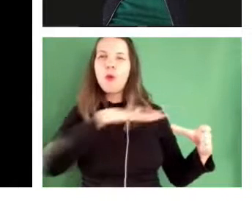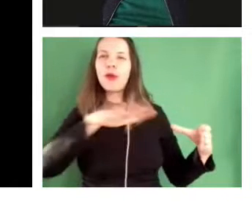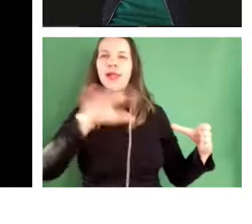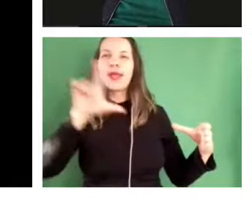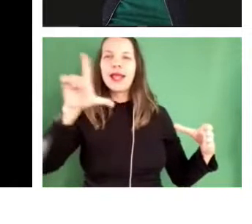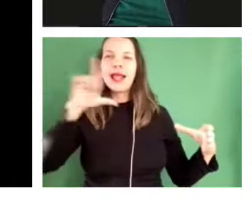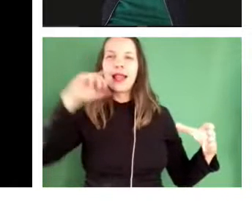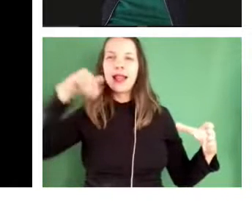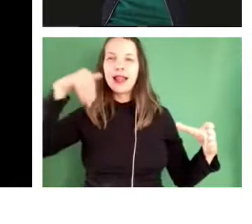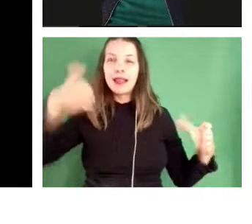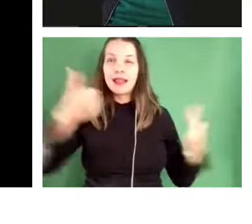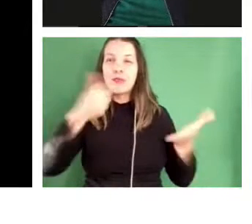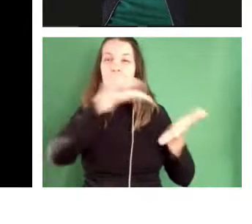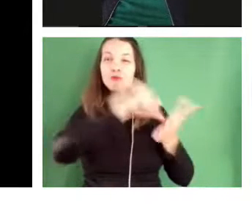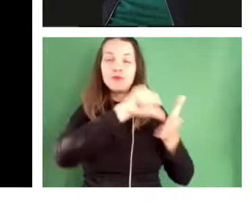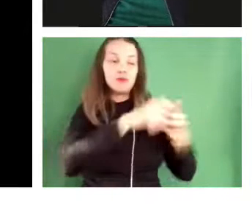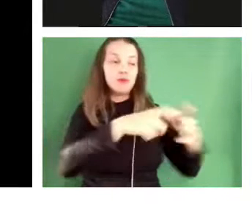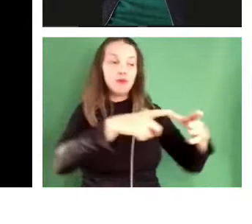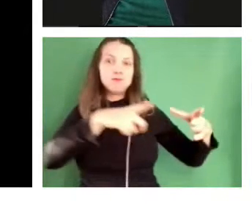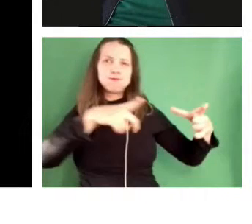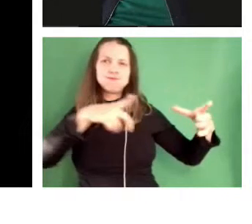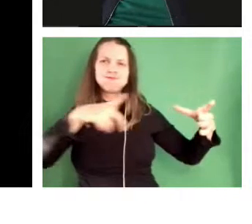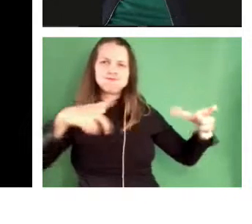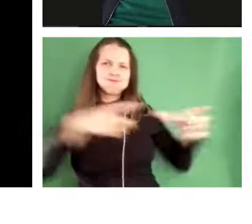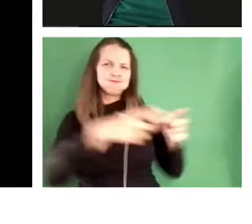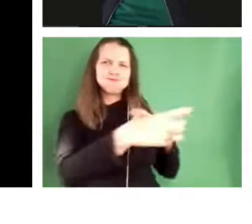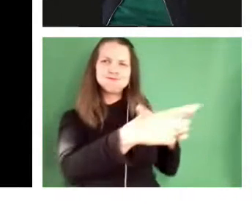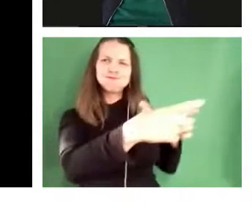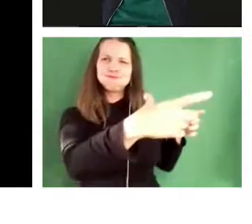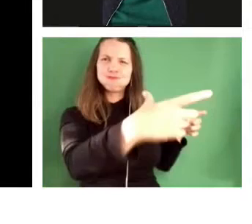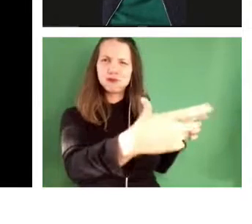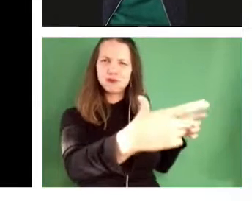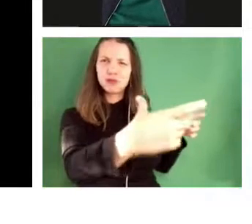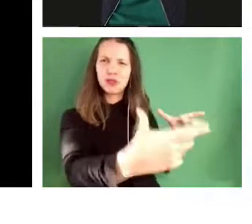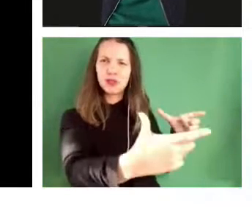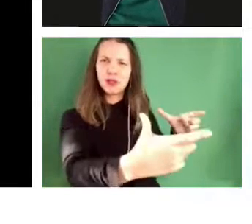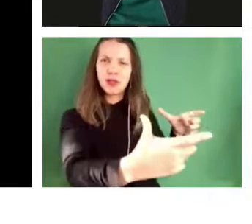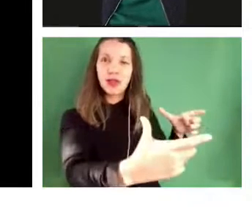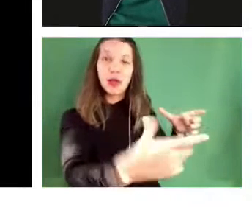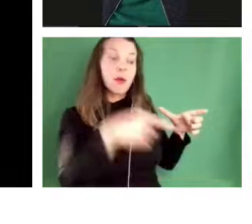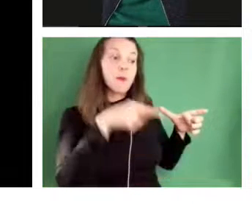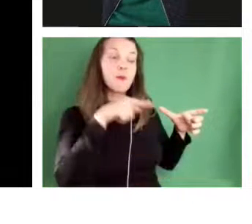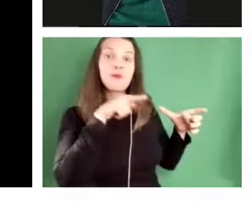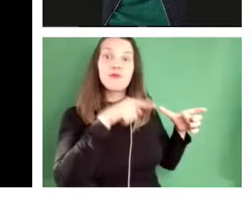de habitantes, ¿no? Nosotros nos encontramos exactamente en el centro de la ciudad,